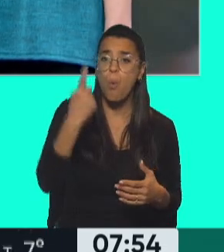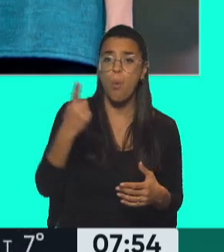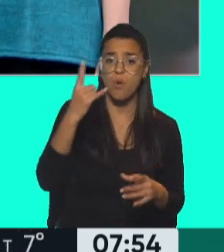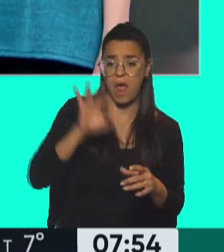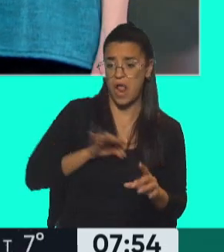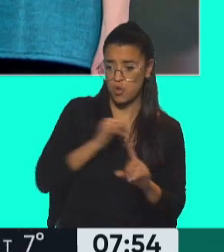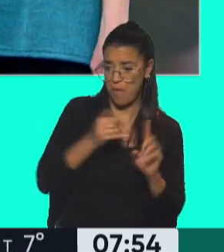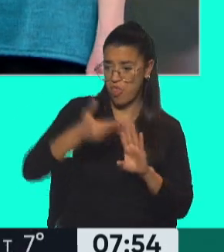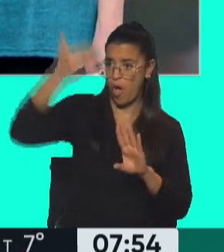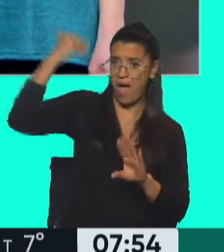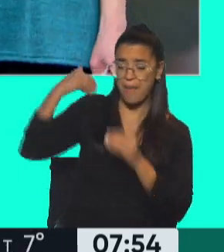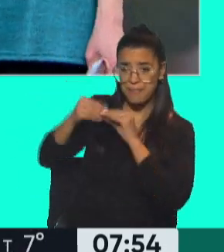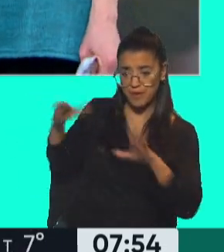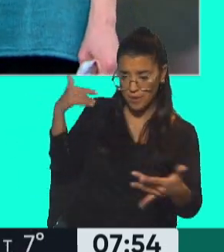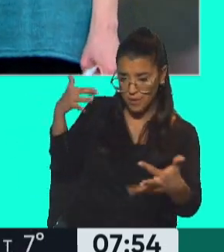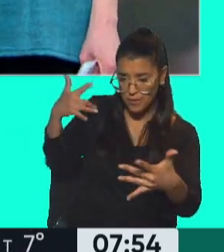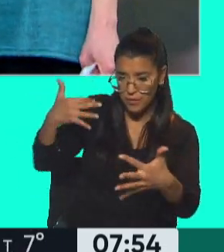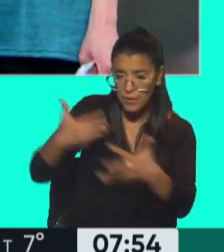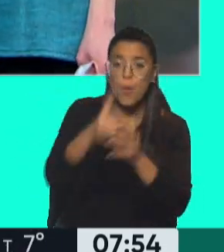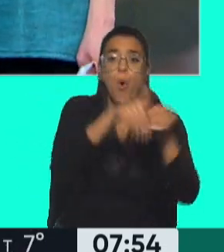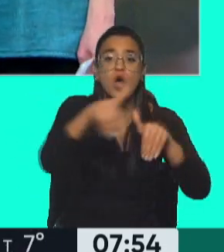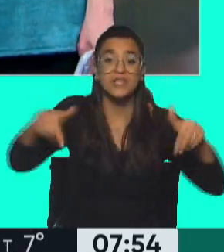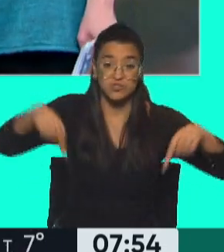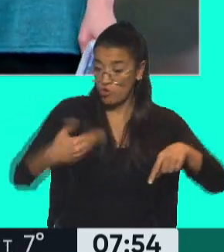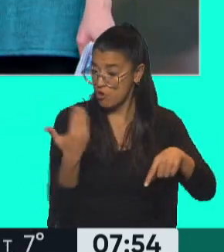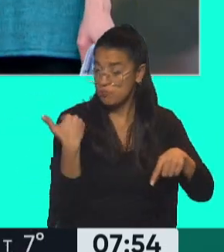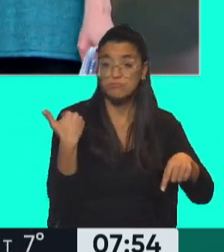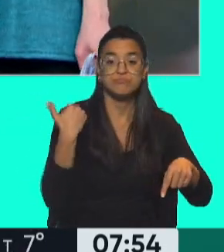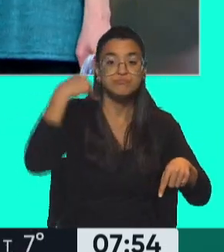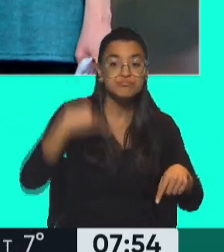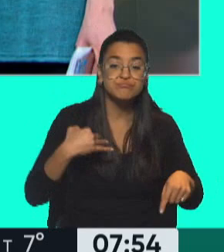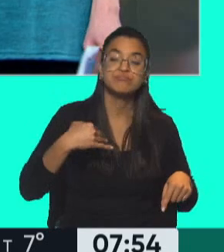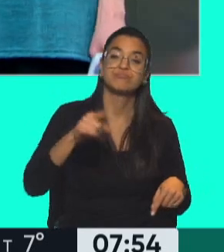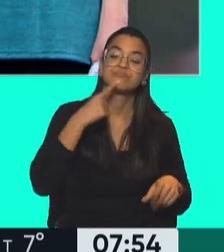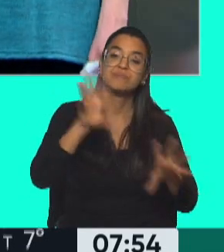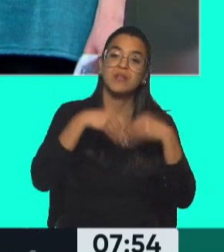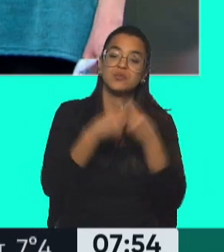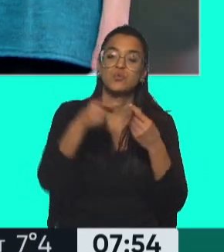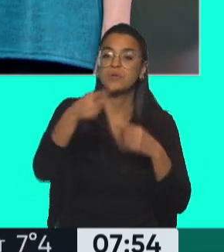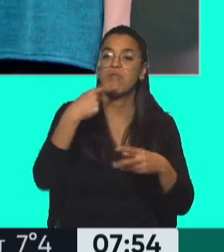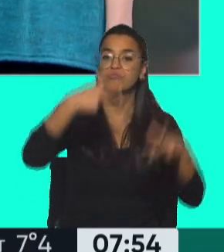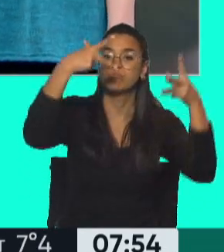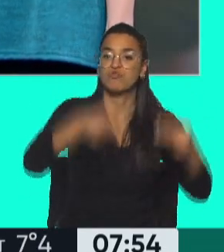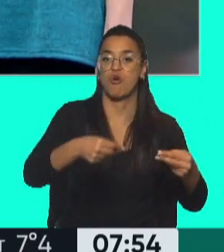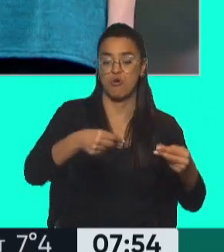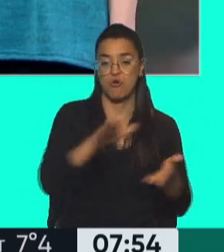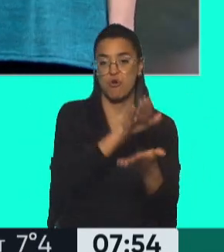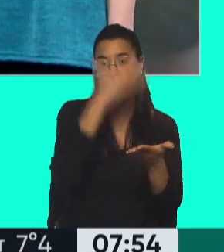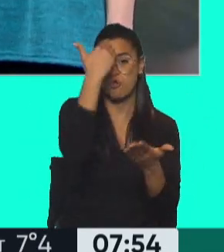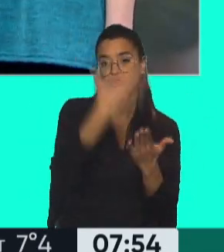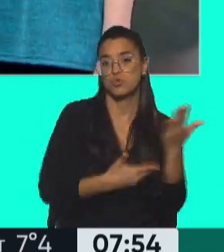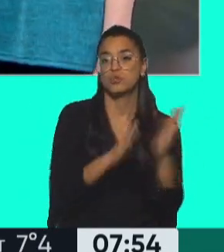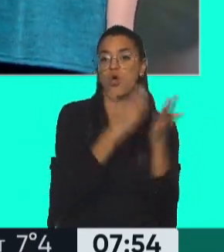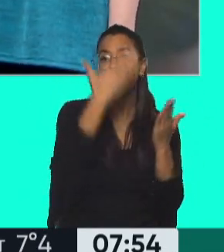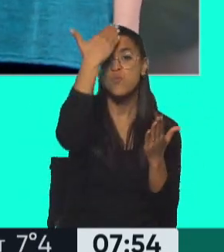y que terminó en esta votación que terminó básicamente dando este resultado el rechazo a la nueva constitución y